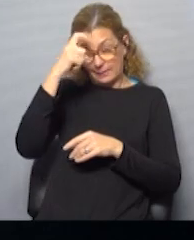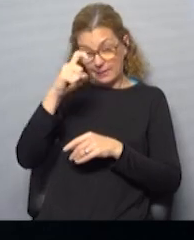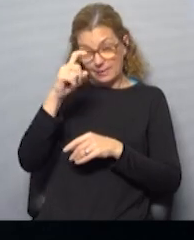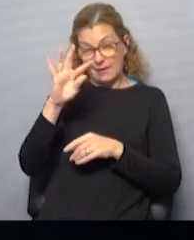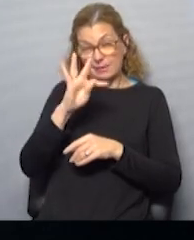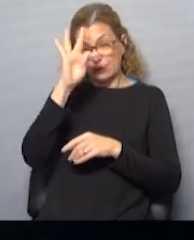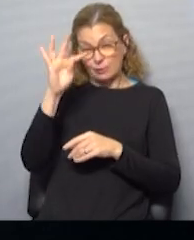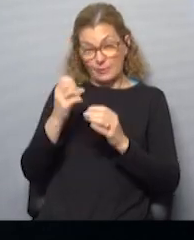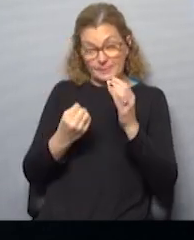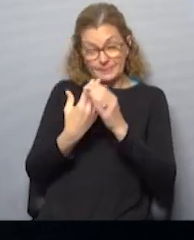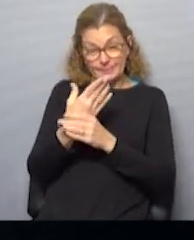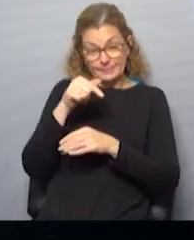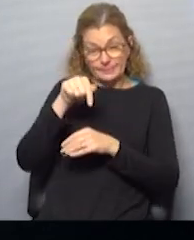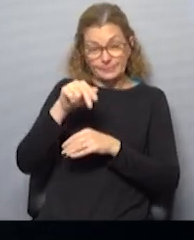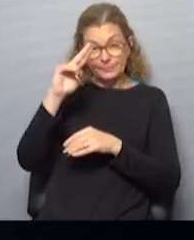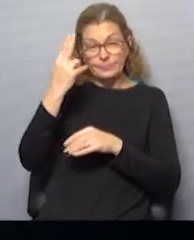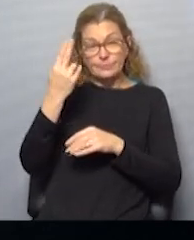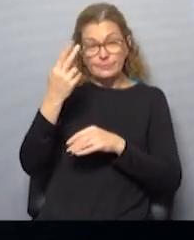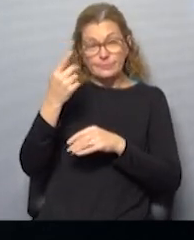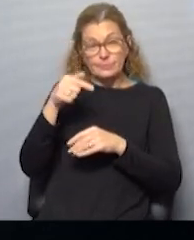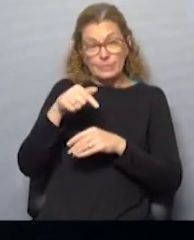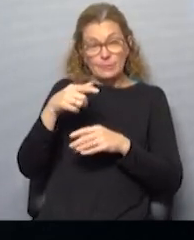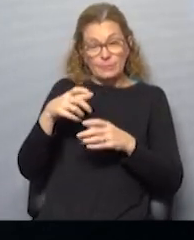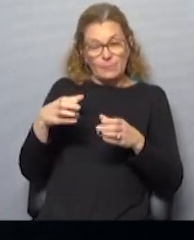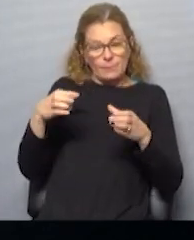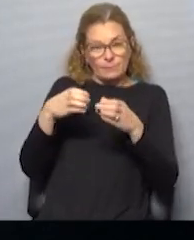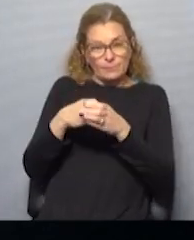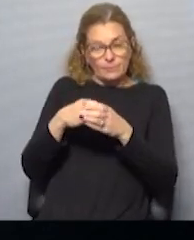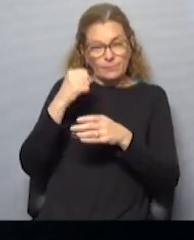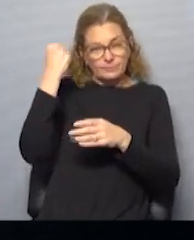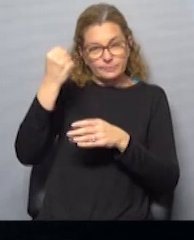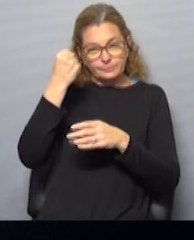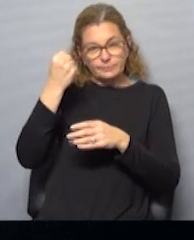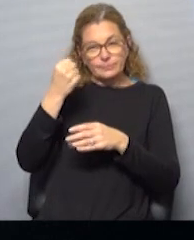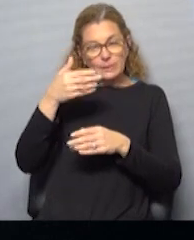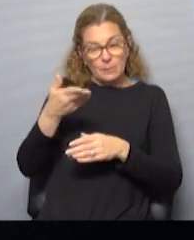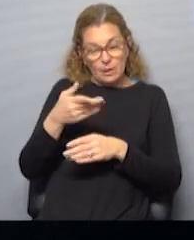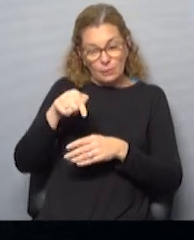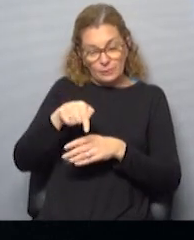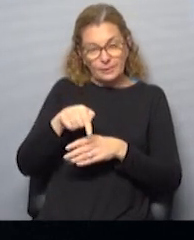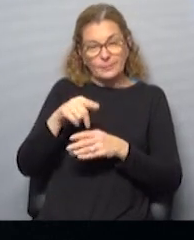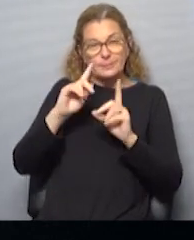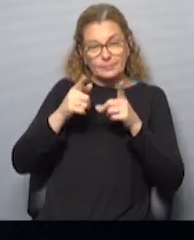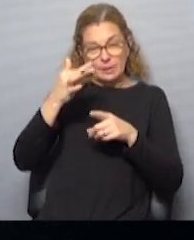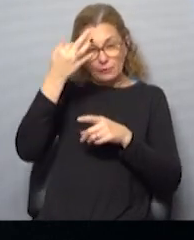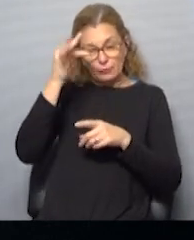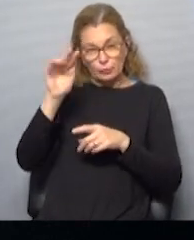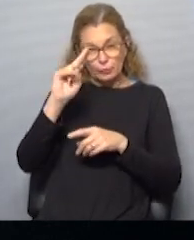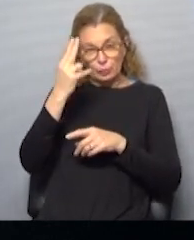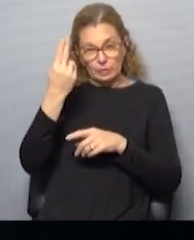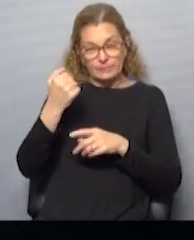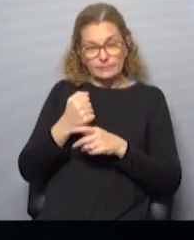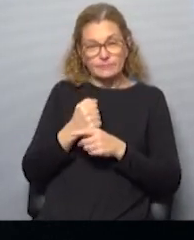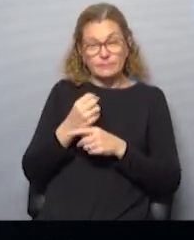tecnología de la innovación es para nosotros crucial tanto para el presente como para el futuro del uruguay